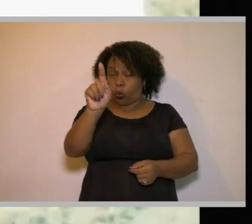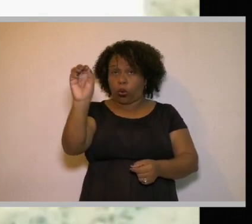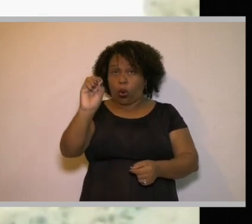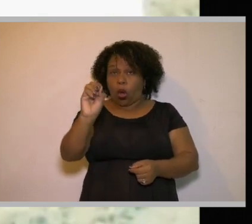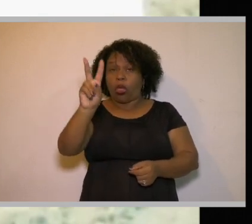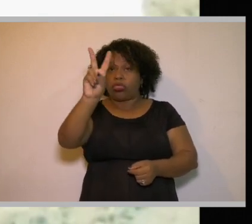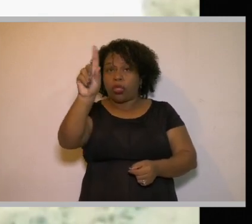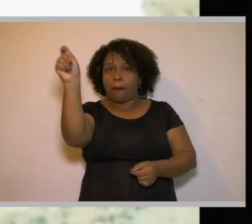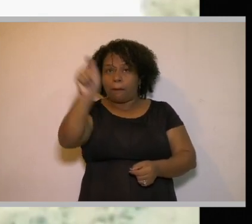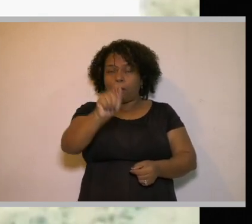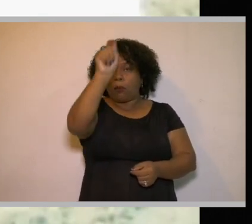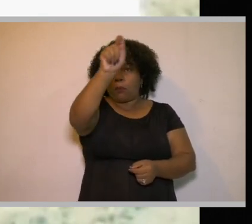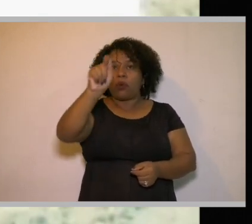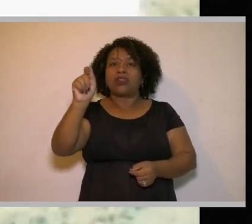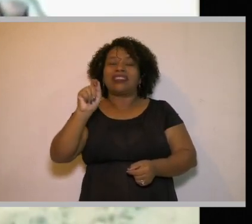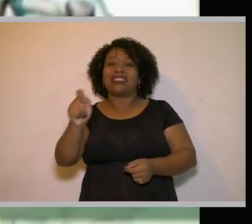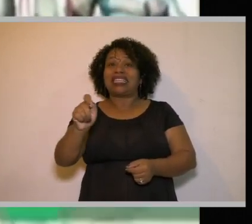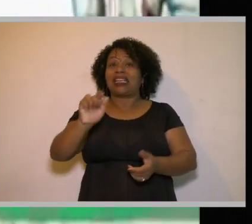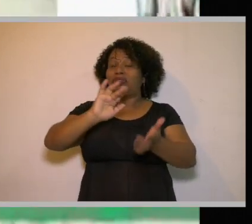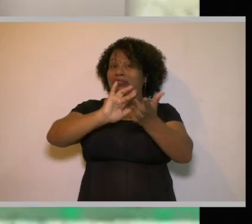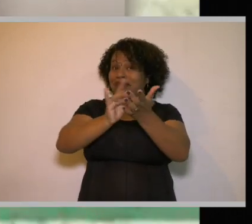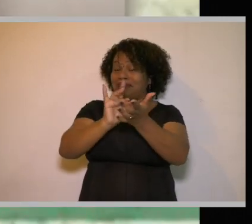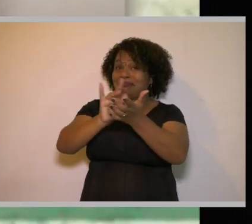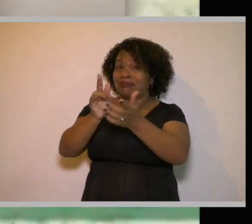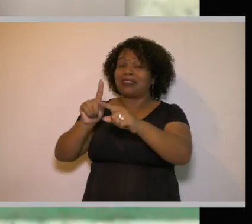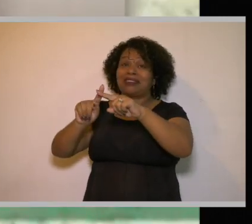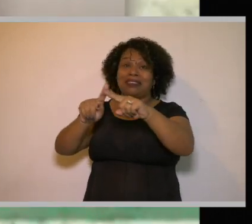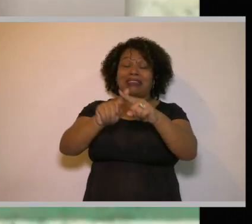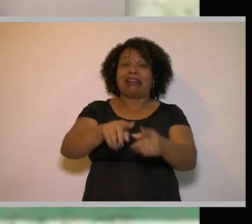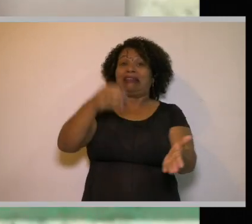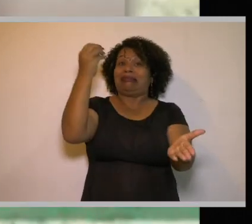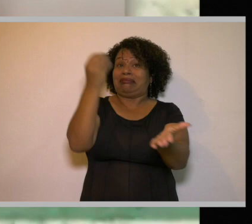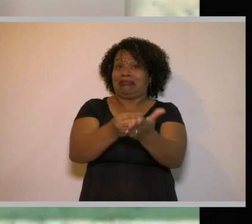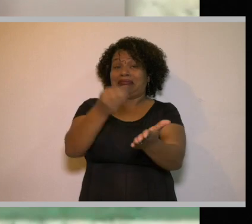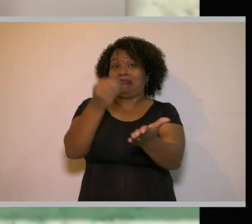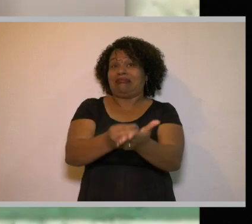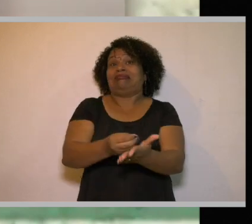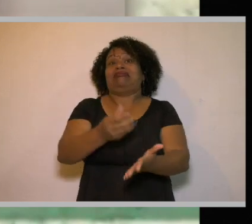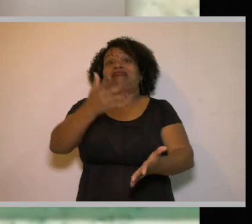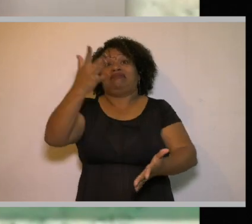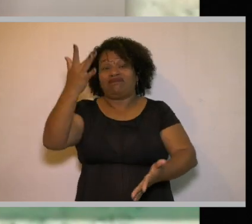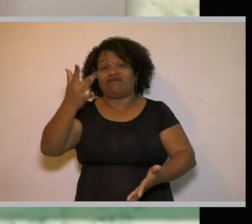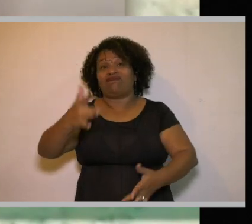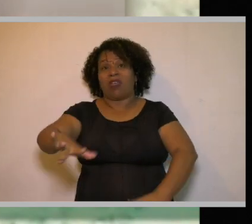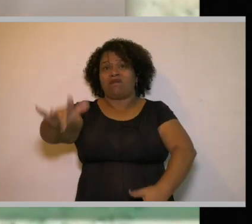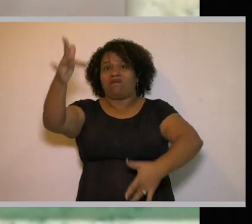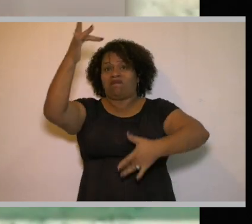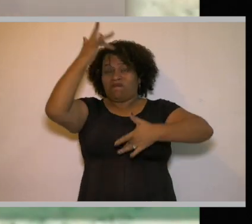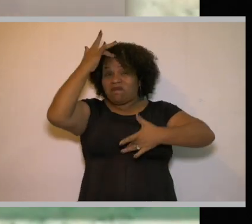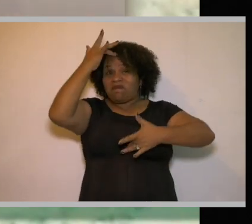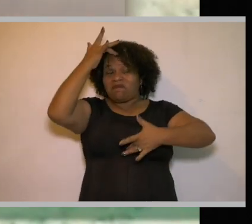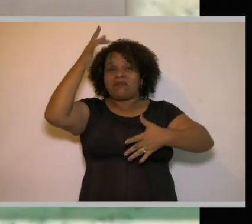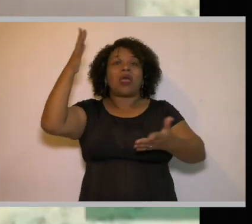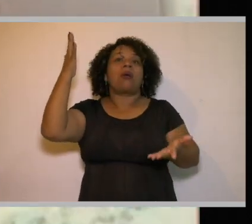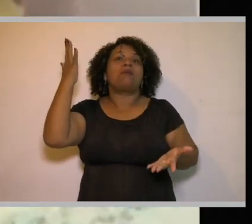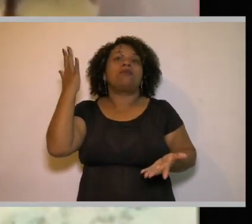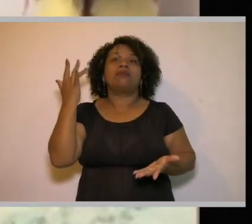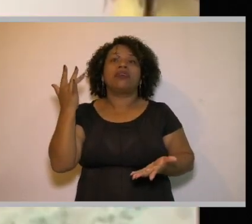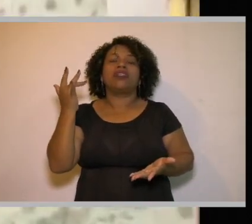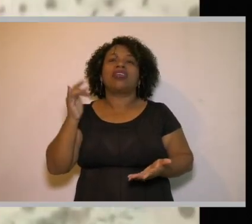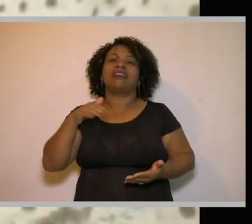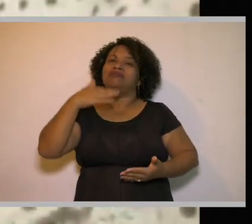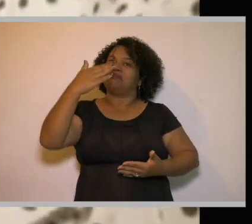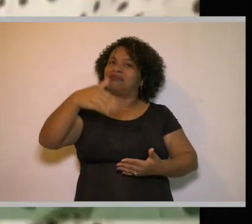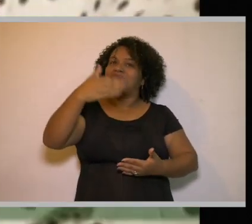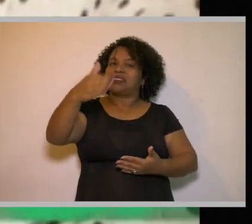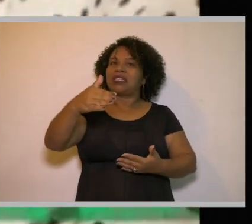dominicana padece de este mal de salud y que el tratamiento conlleva altos costos para pacientes y sus familiares, y el mayor impacto del padecimiento se